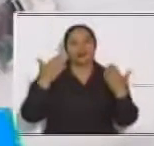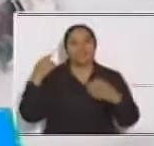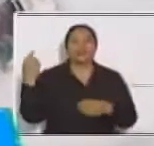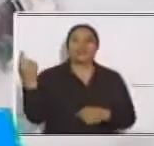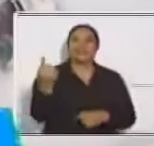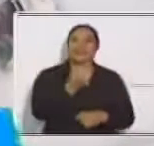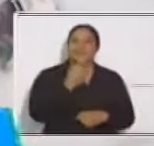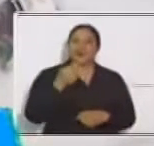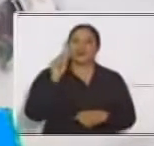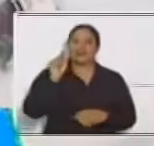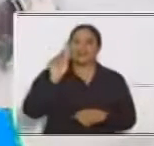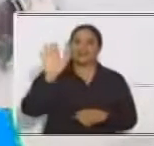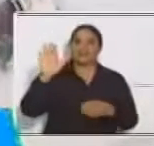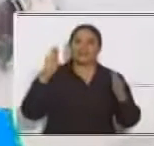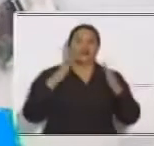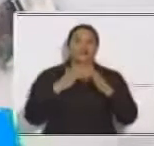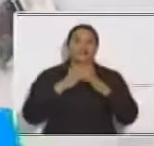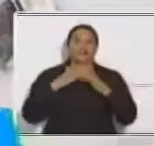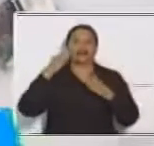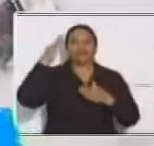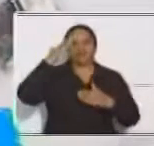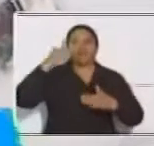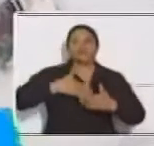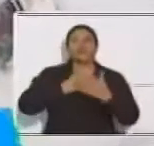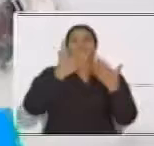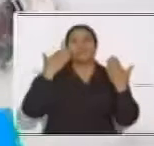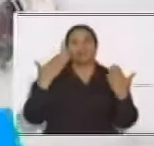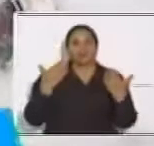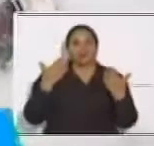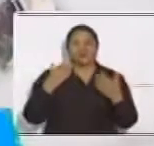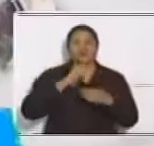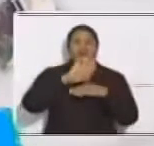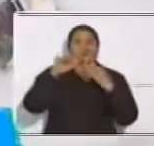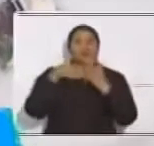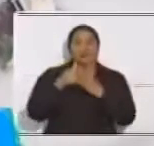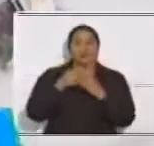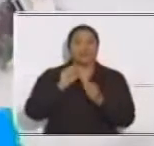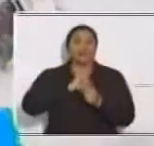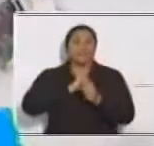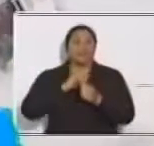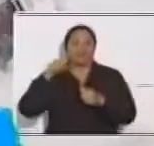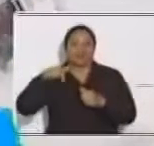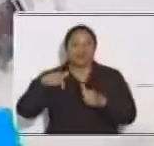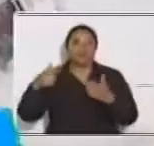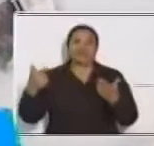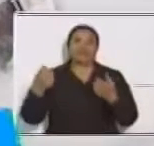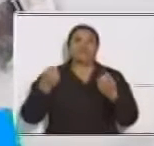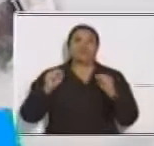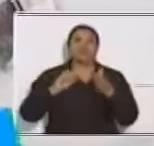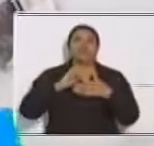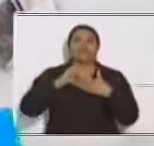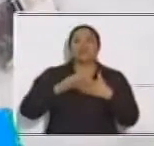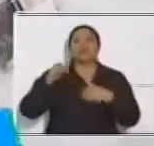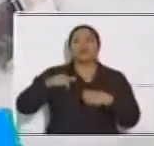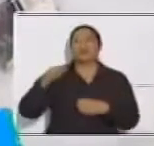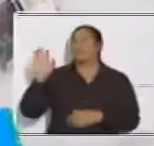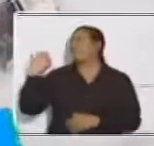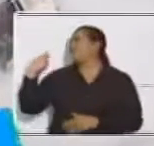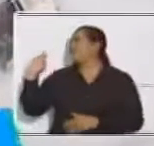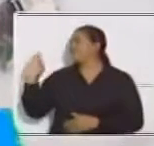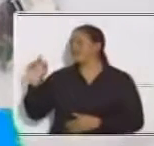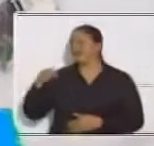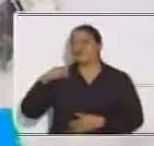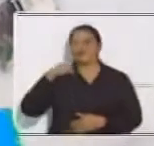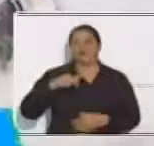su casa, muy buen día a los compañeros que nos colaboran para que se realice este programa. Muy buen día Ruth, gracias por la